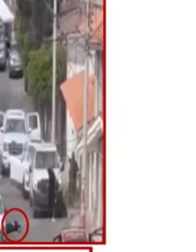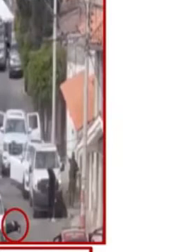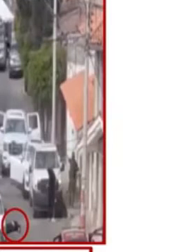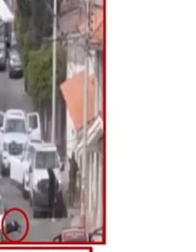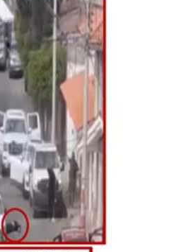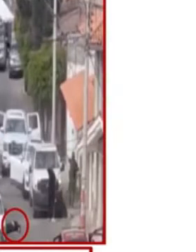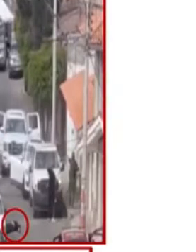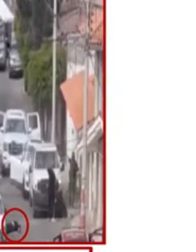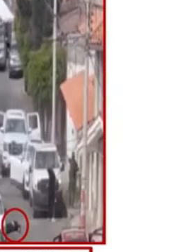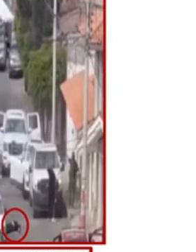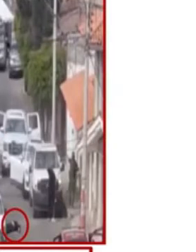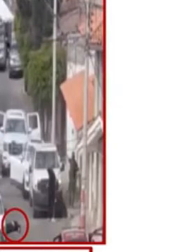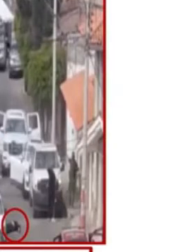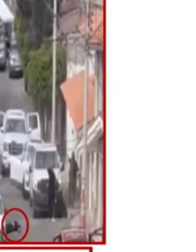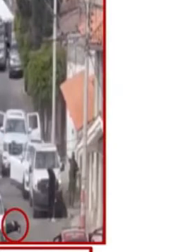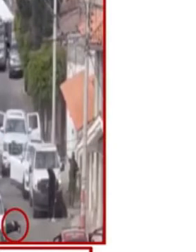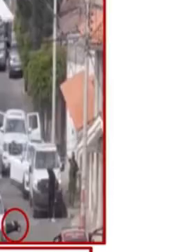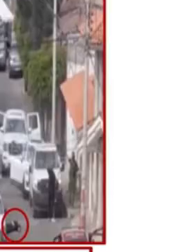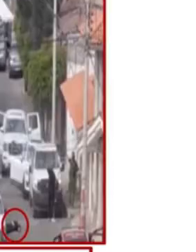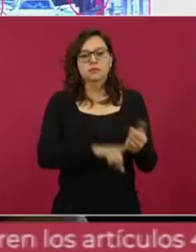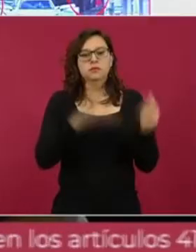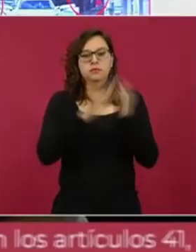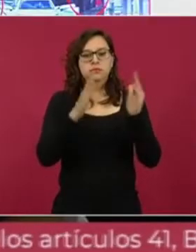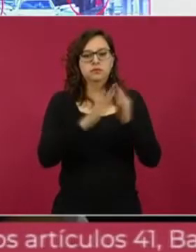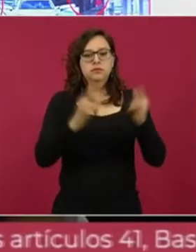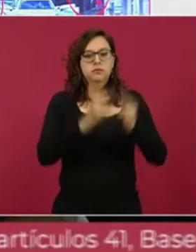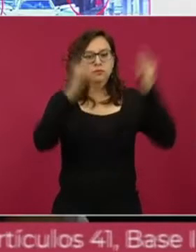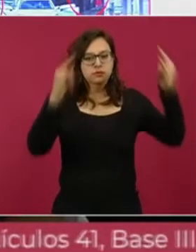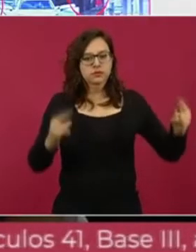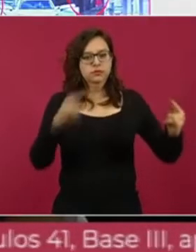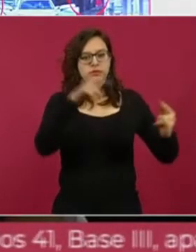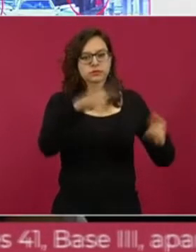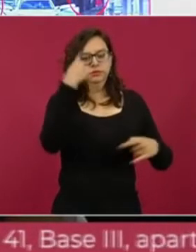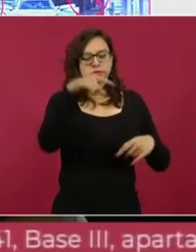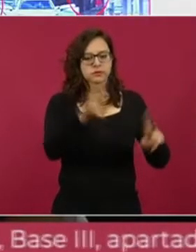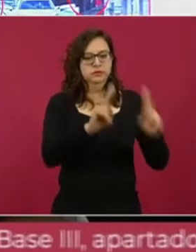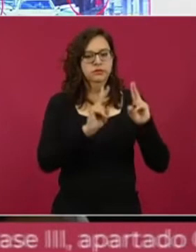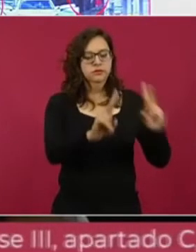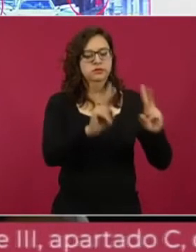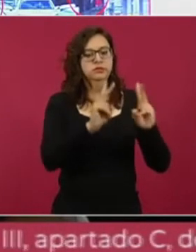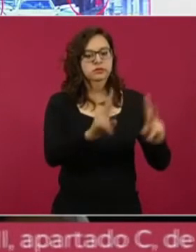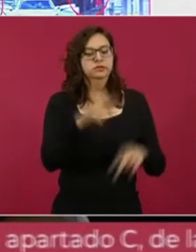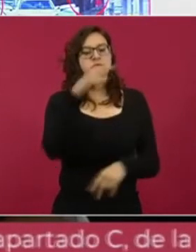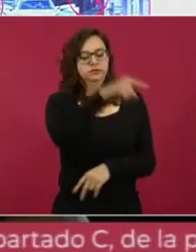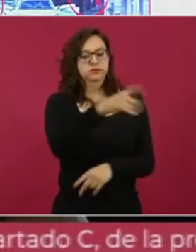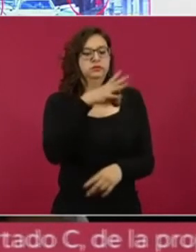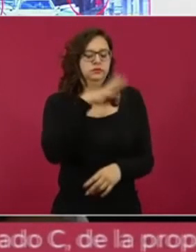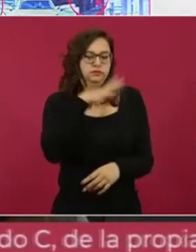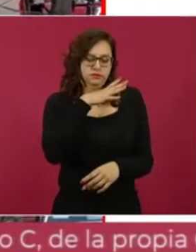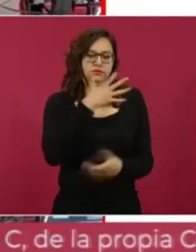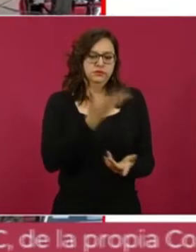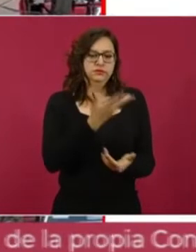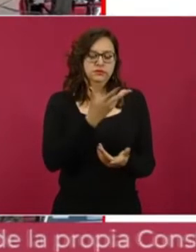Toro, ordenando el asesinato de su hermano menor José, el Chepe, quien era líder criminal en Tizapán. El 26 de febrero